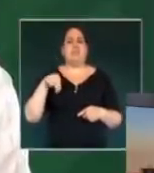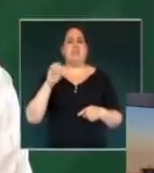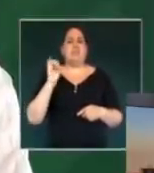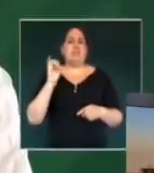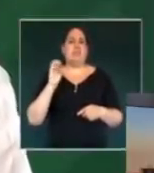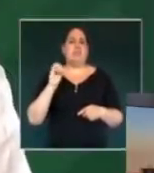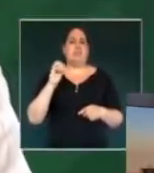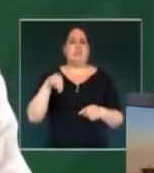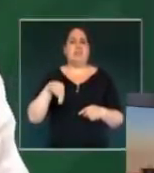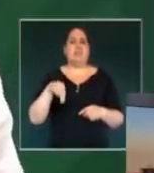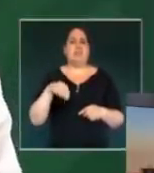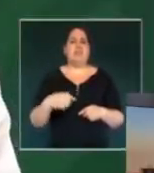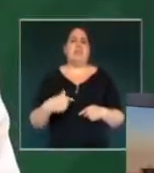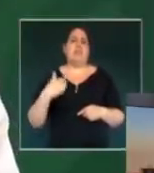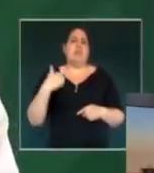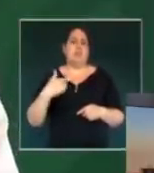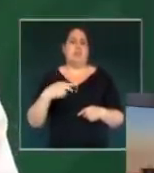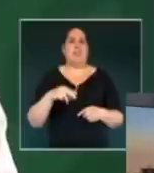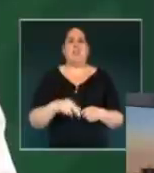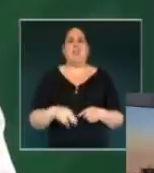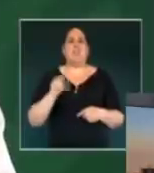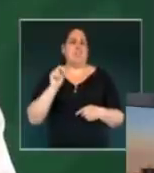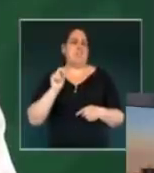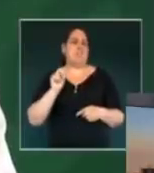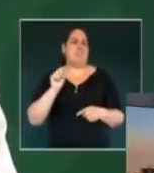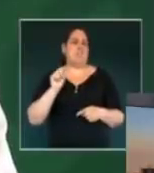del G20,